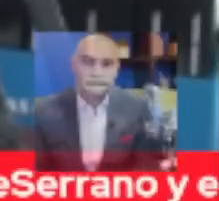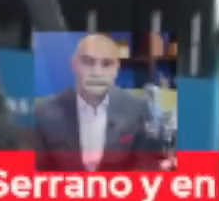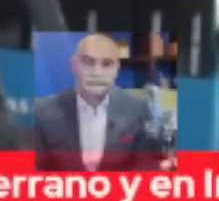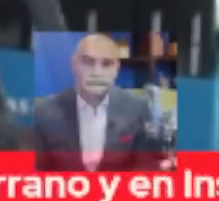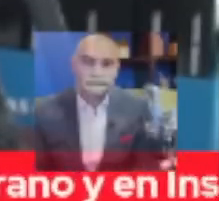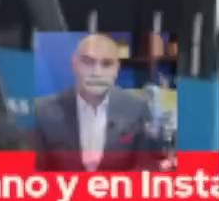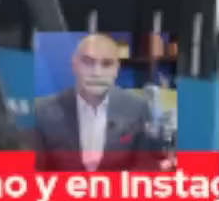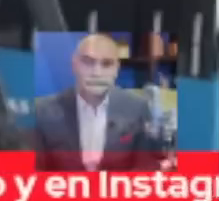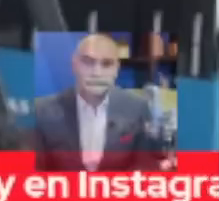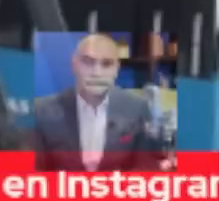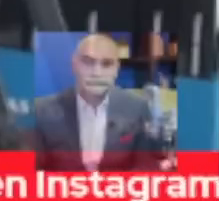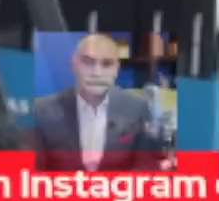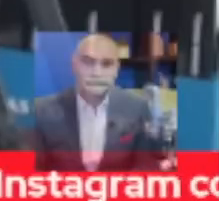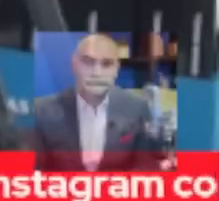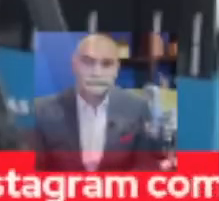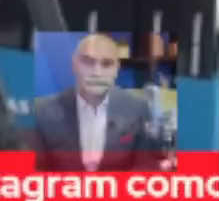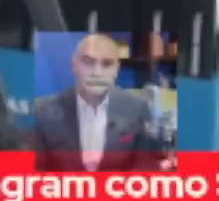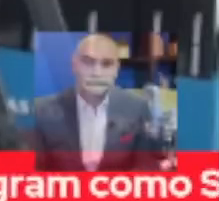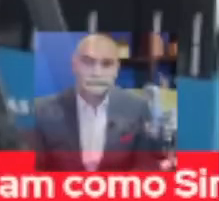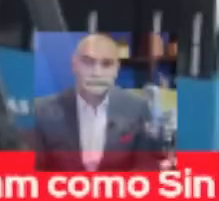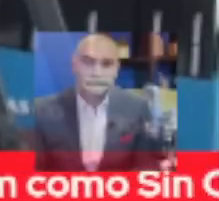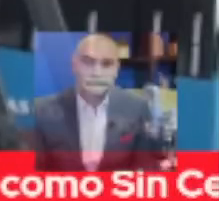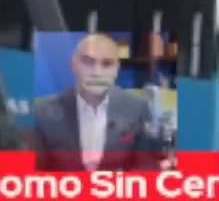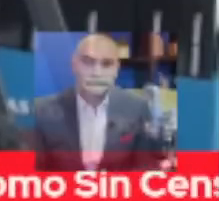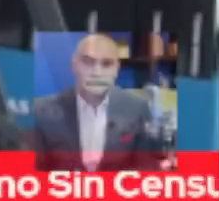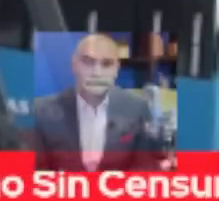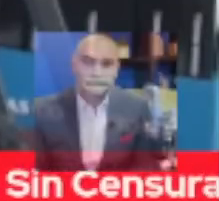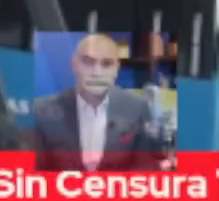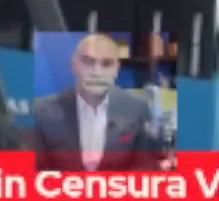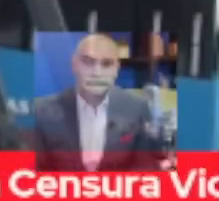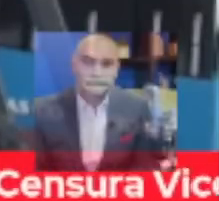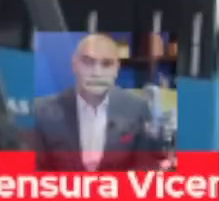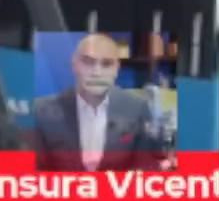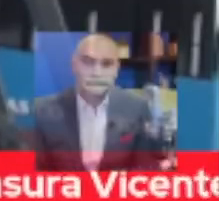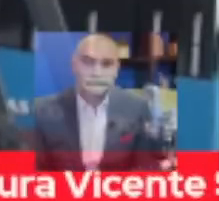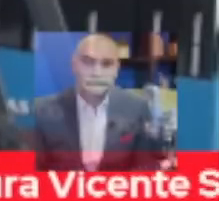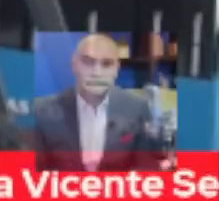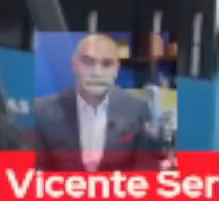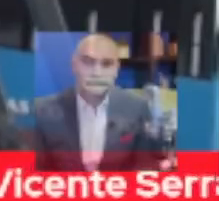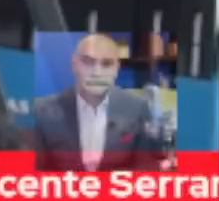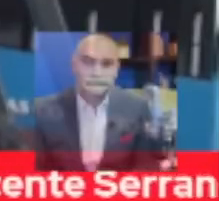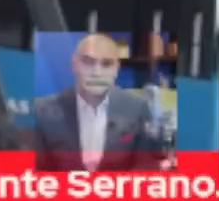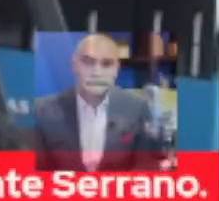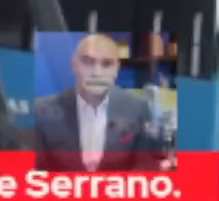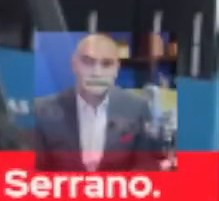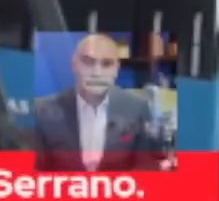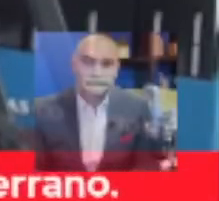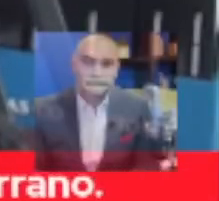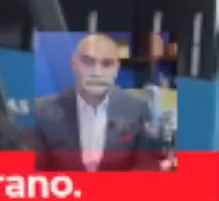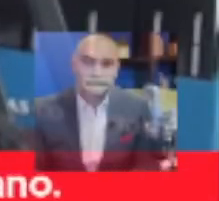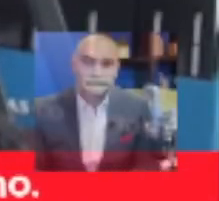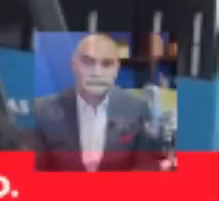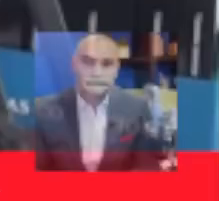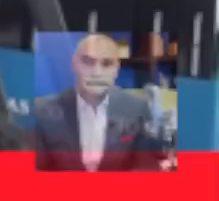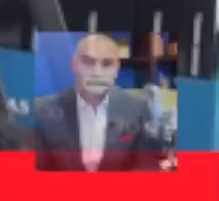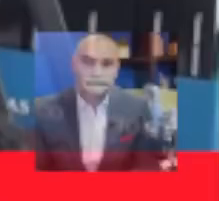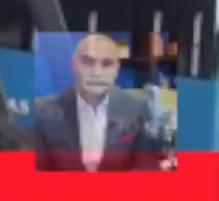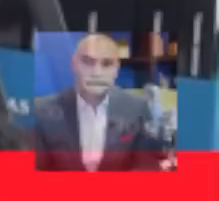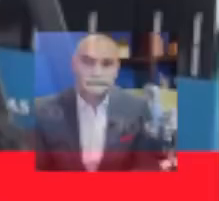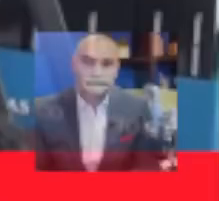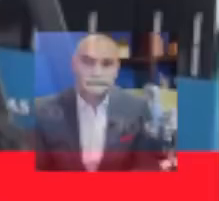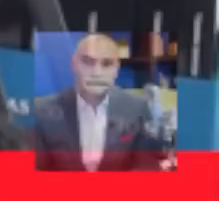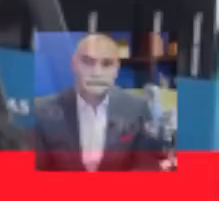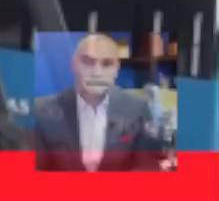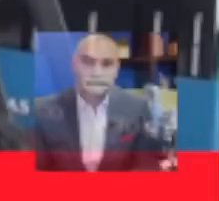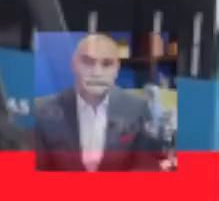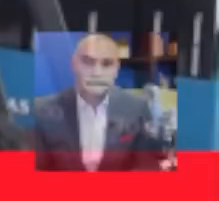la ministra Norma Piña, presidenta de la Suprema Corte de Justicia de la Nación, confirmó que